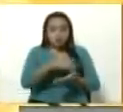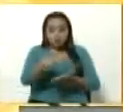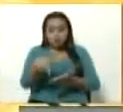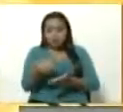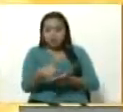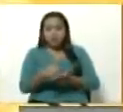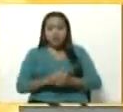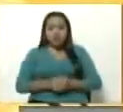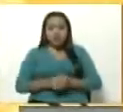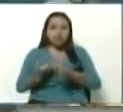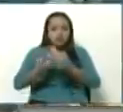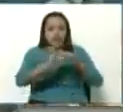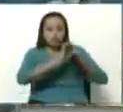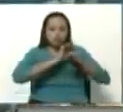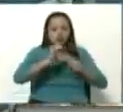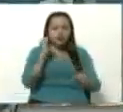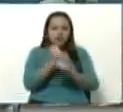colectiva,